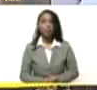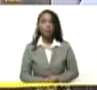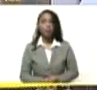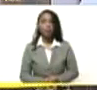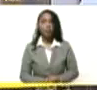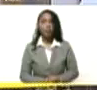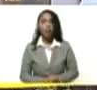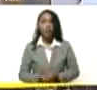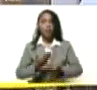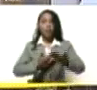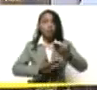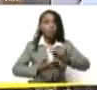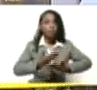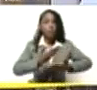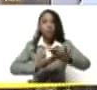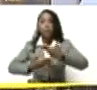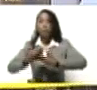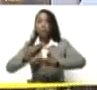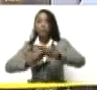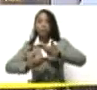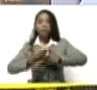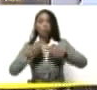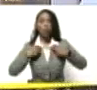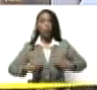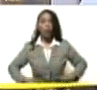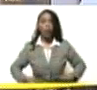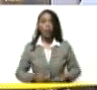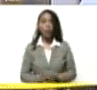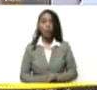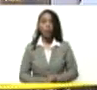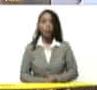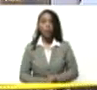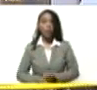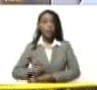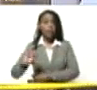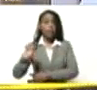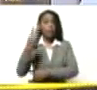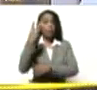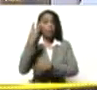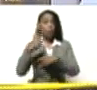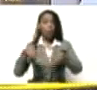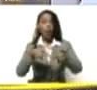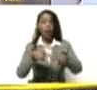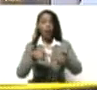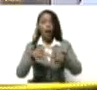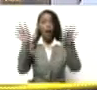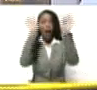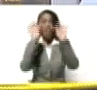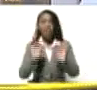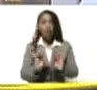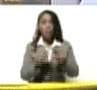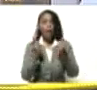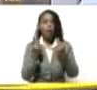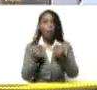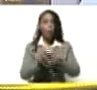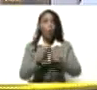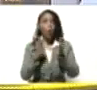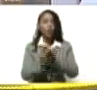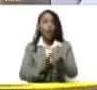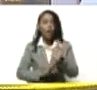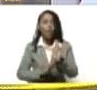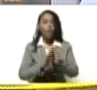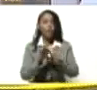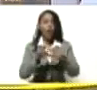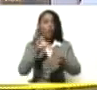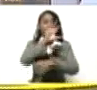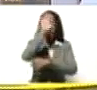el intercambio de la humanidad. En segundo lugar, el modelo económico mundial y el surgimiento de